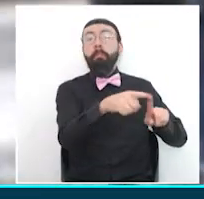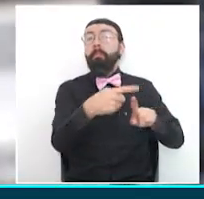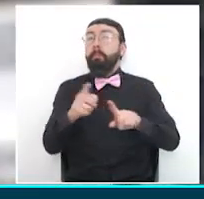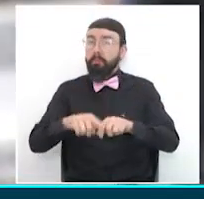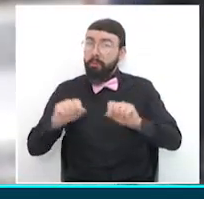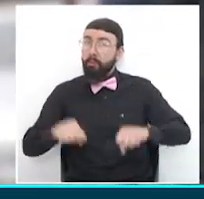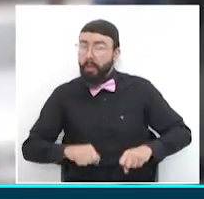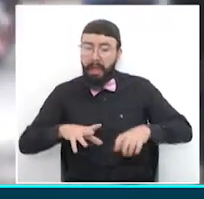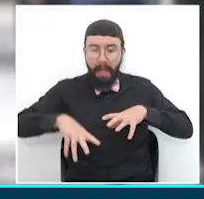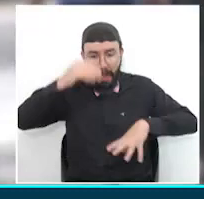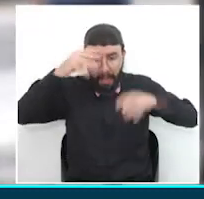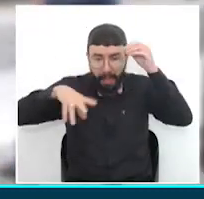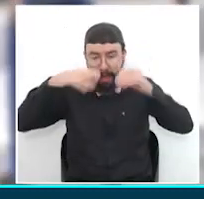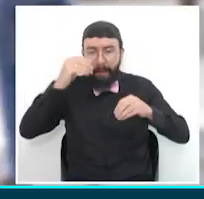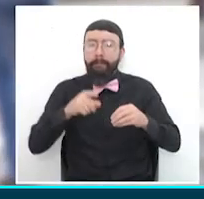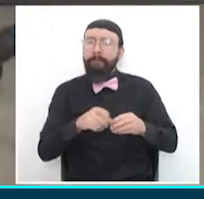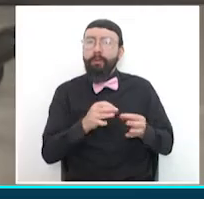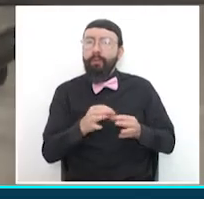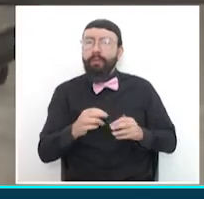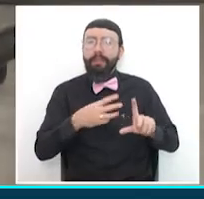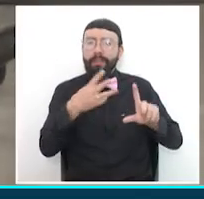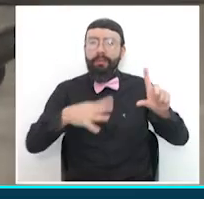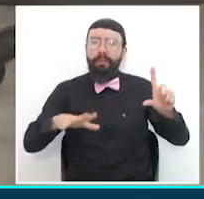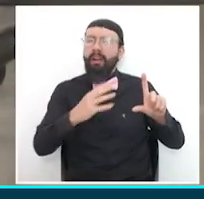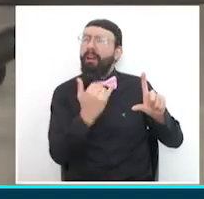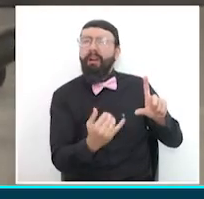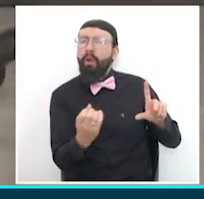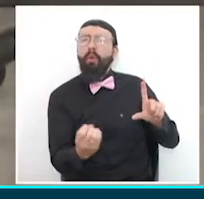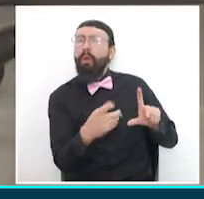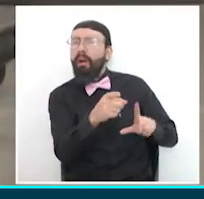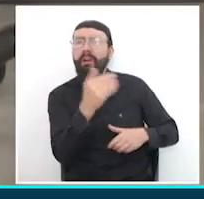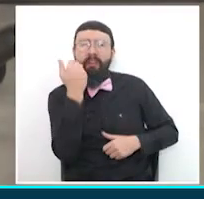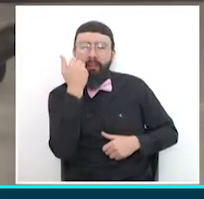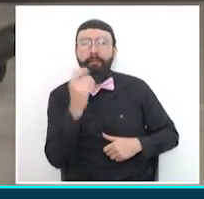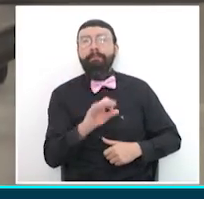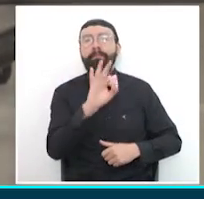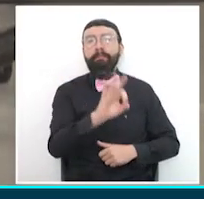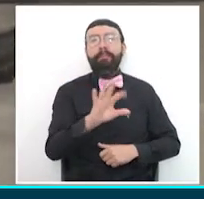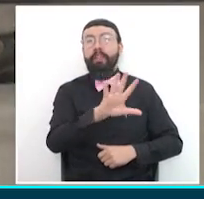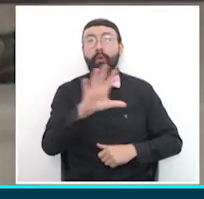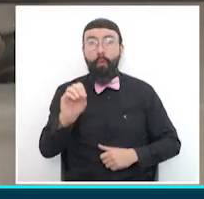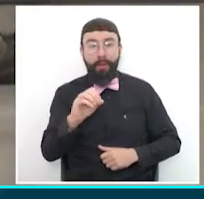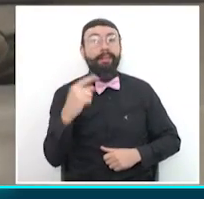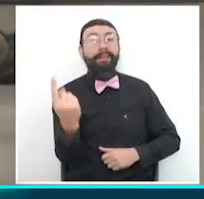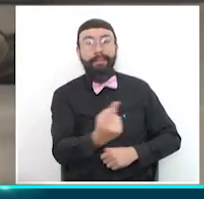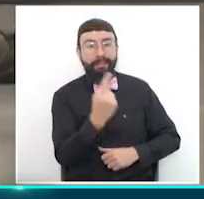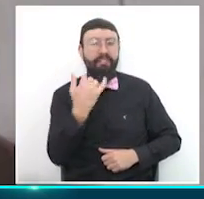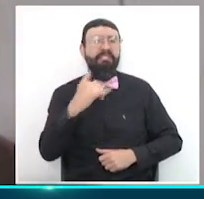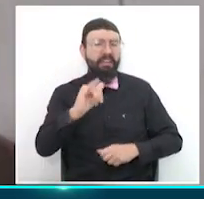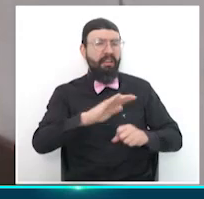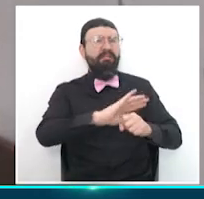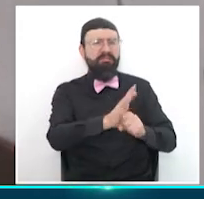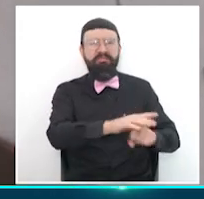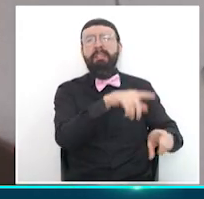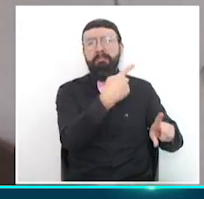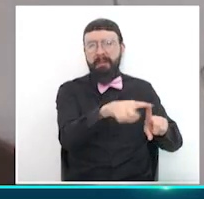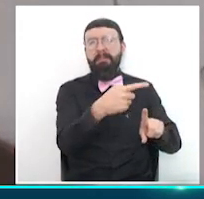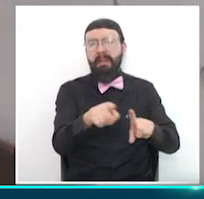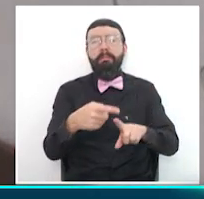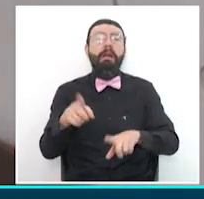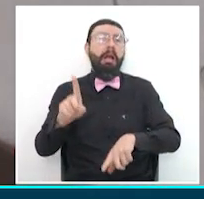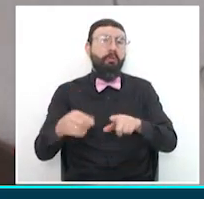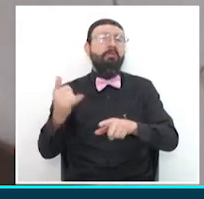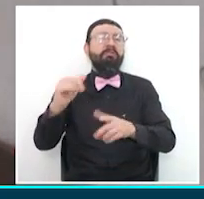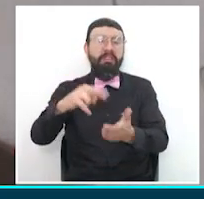El municipio de Dos Quebradas reporta a la fecha más de 350 casos de personas que han resultado positivas para